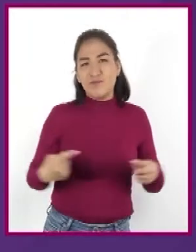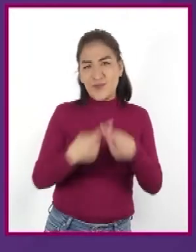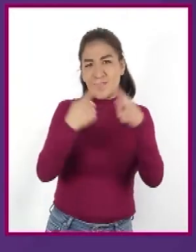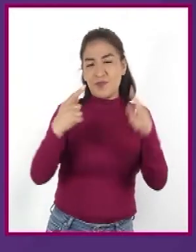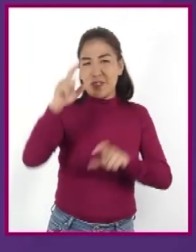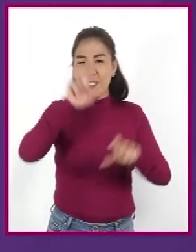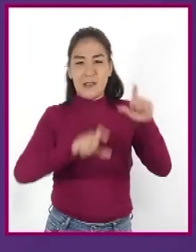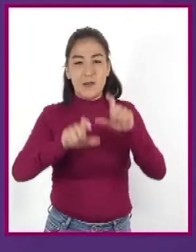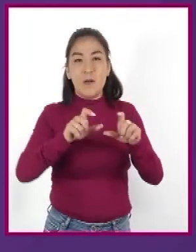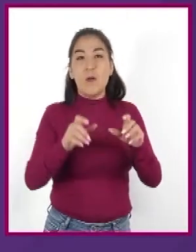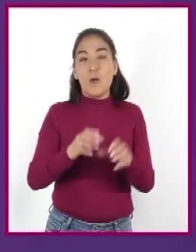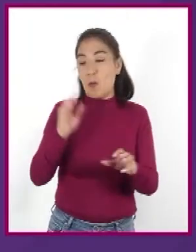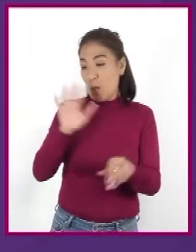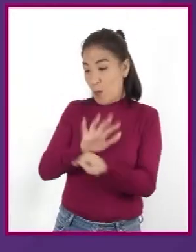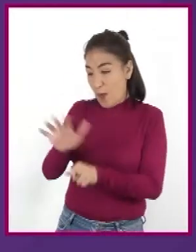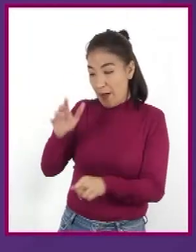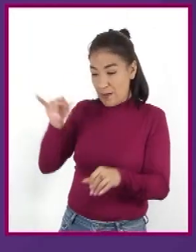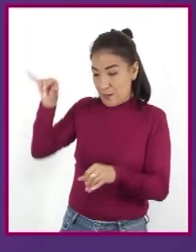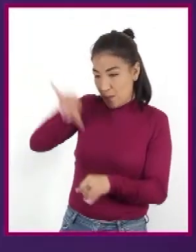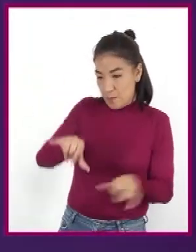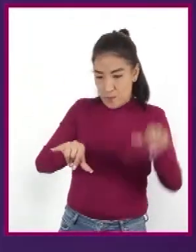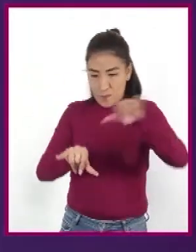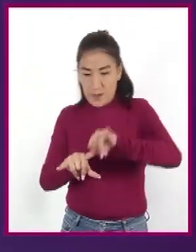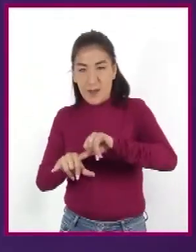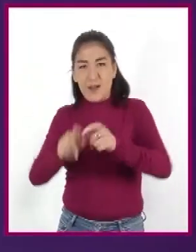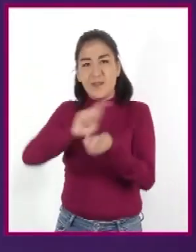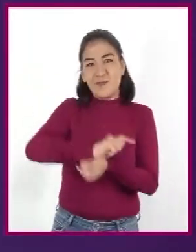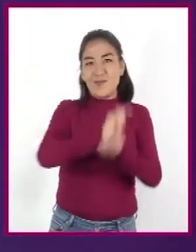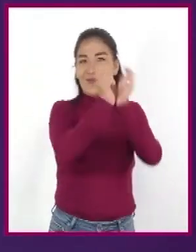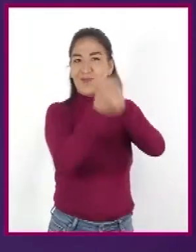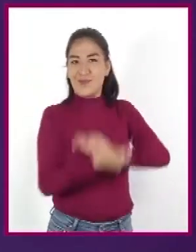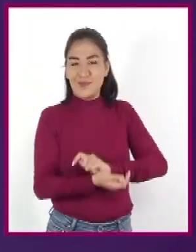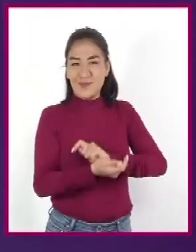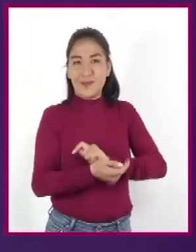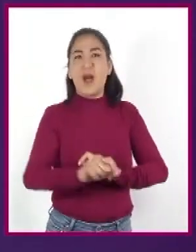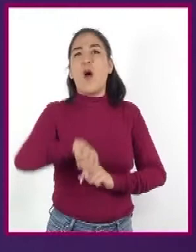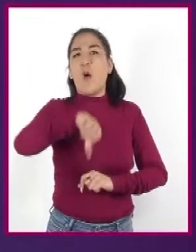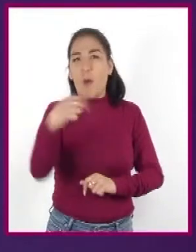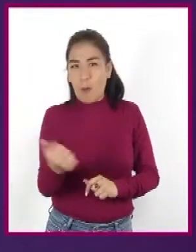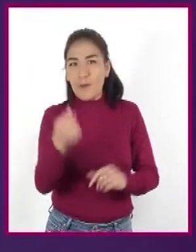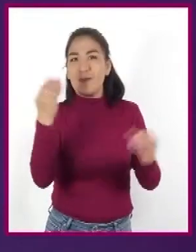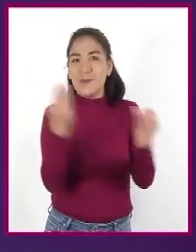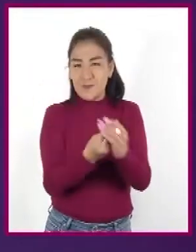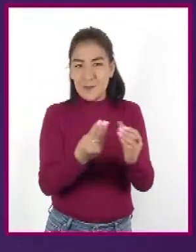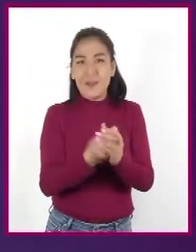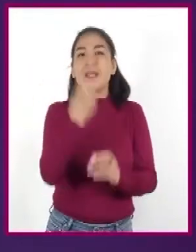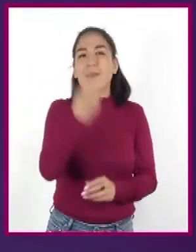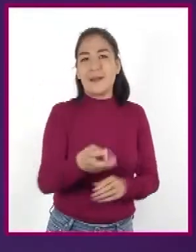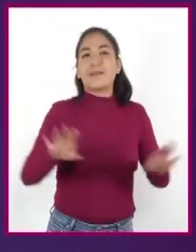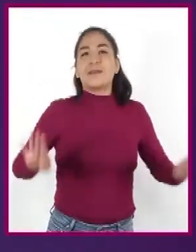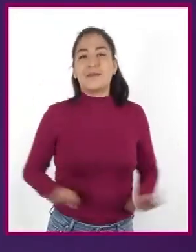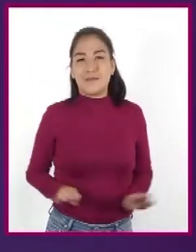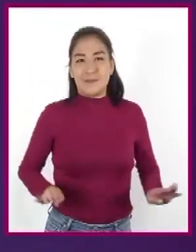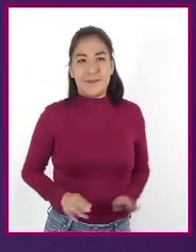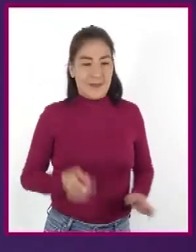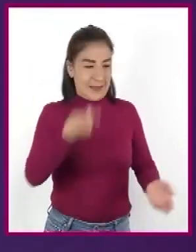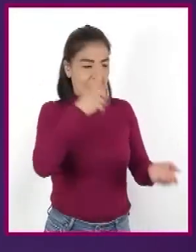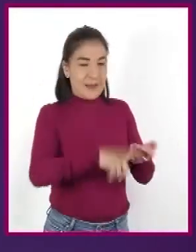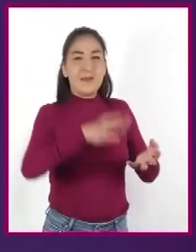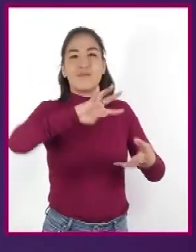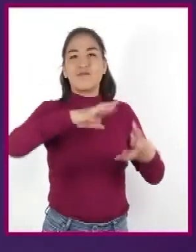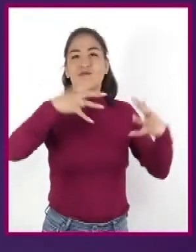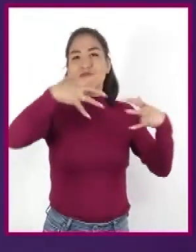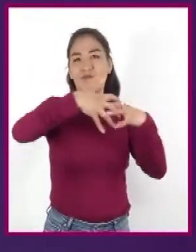una sustancia se transforma en otras, y eso se debe a que hay un cambio en su composición y sus enlaces